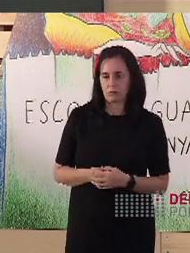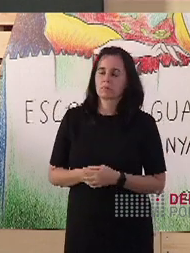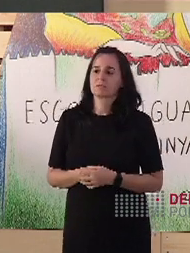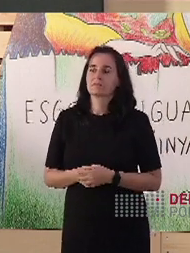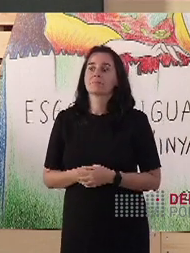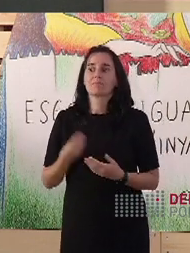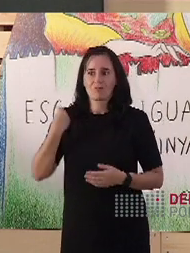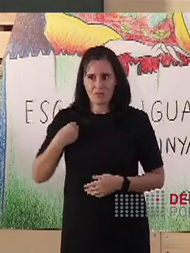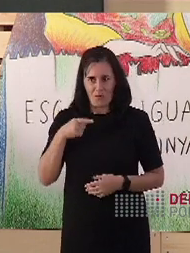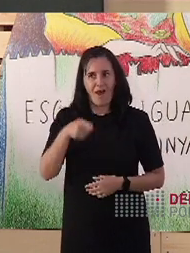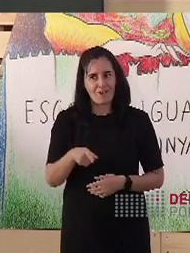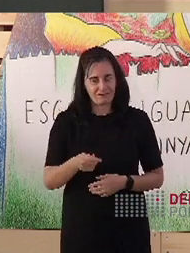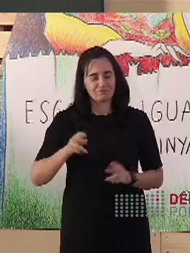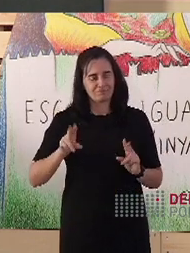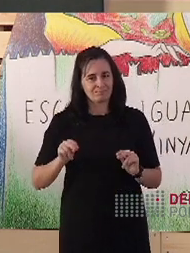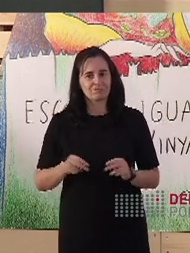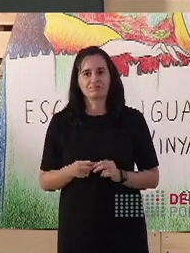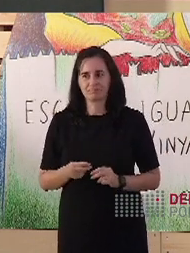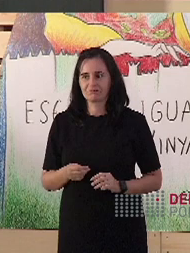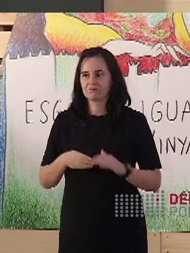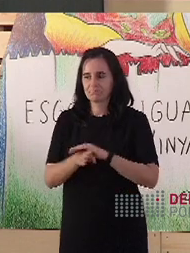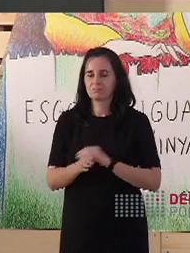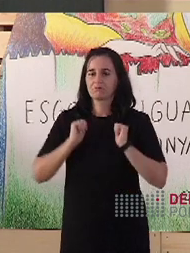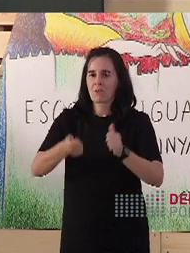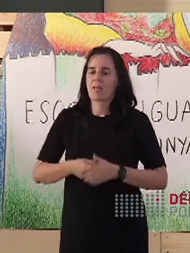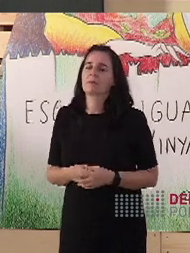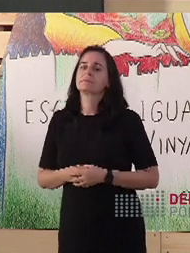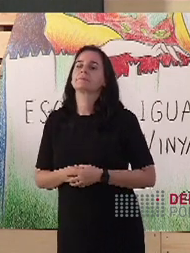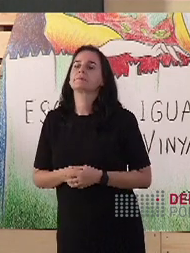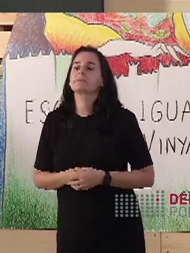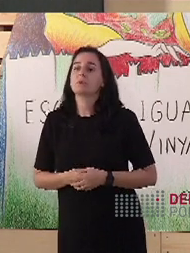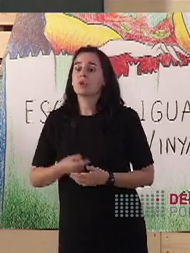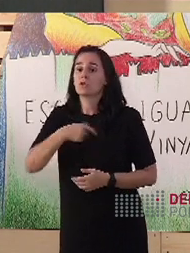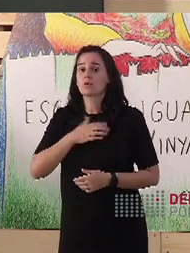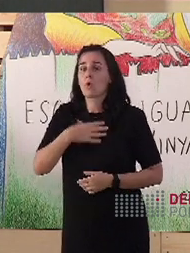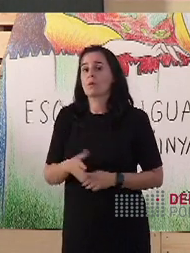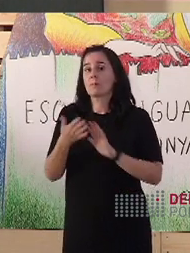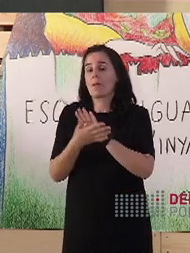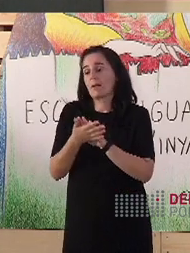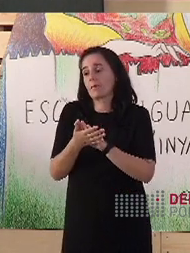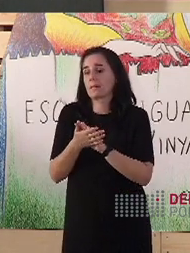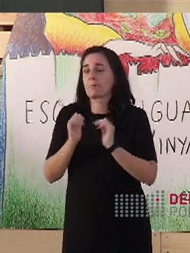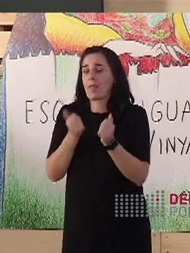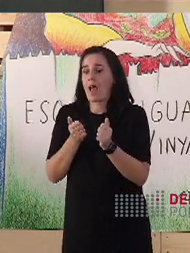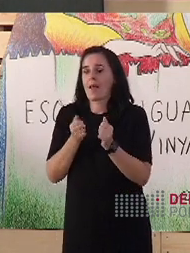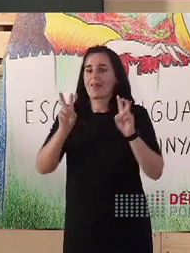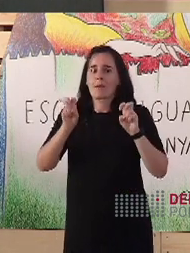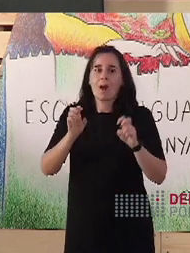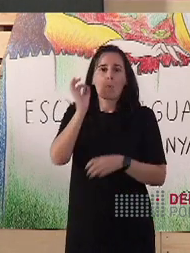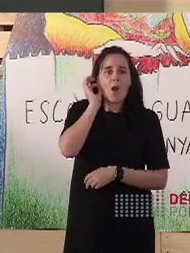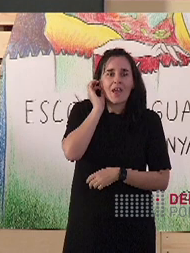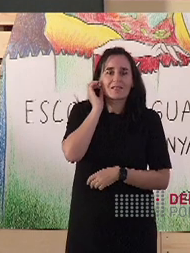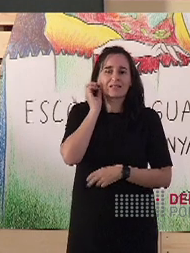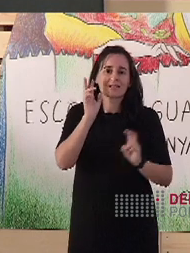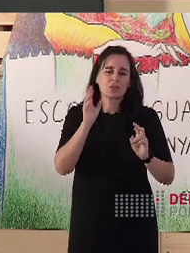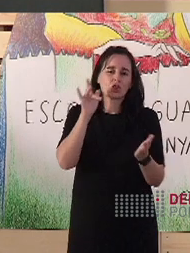entrar. Podríamos empezar hablando otra vez de nuevo de las mujeres en situación de prostitución, pero la verdad es que no nos hace falta. Para eso